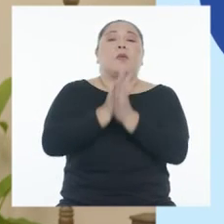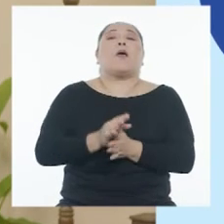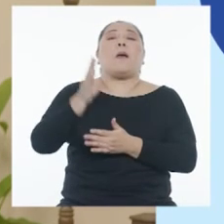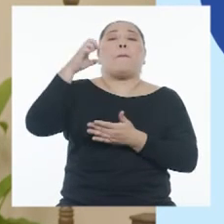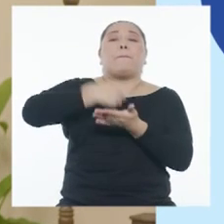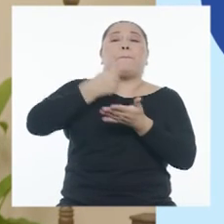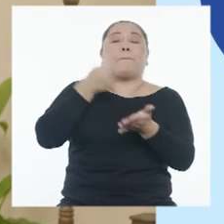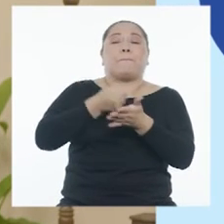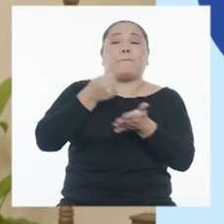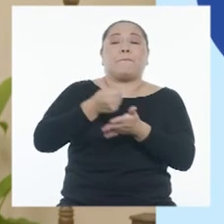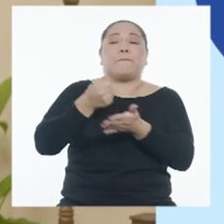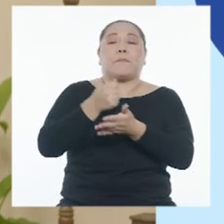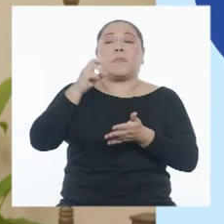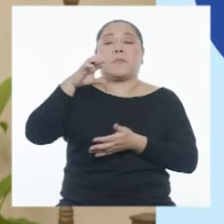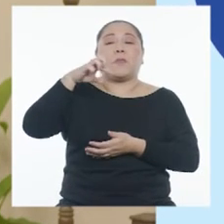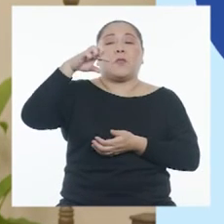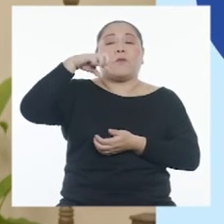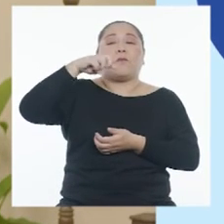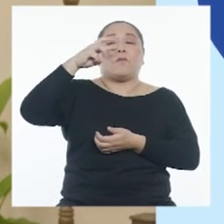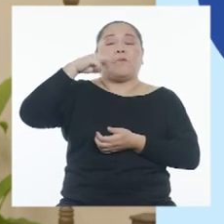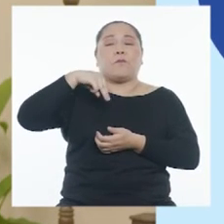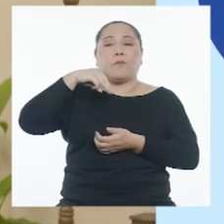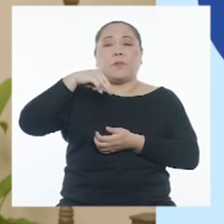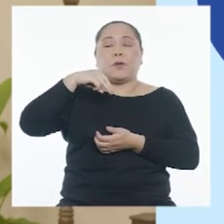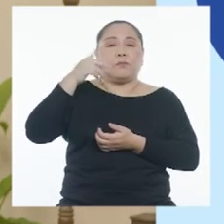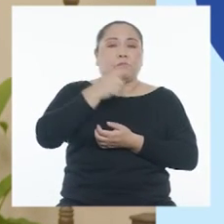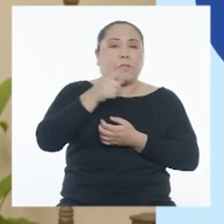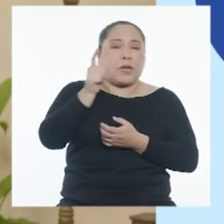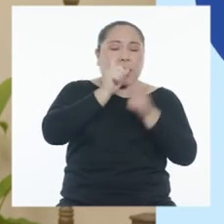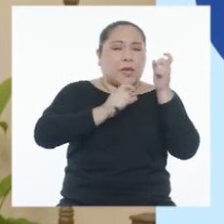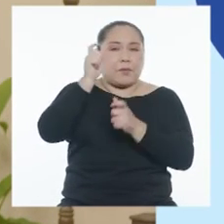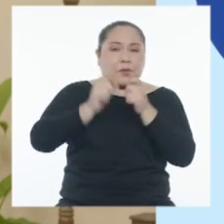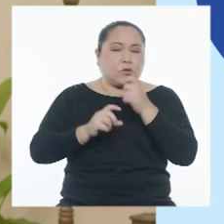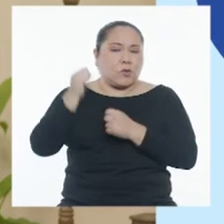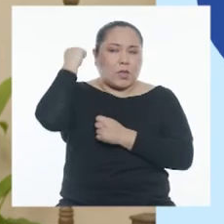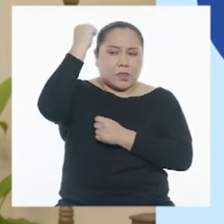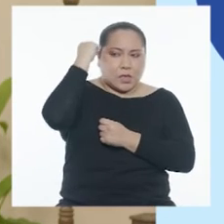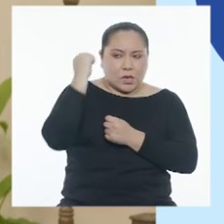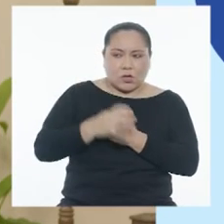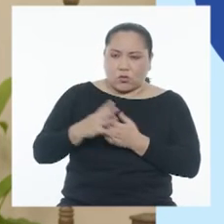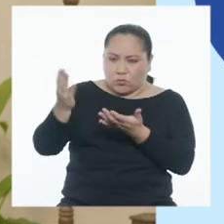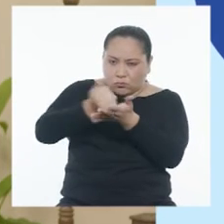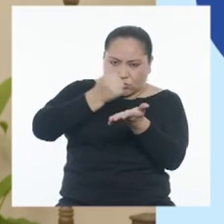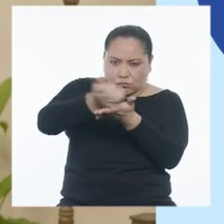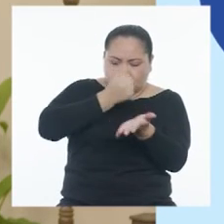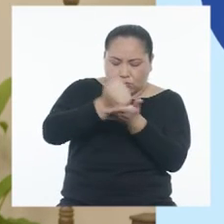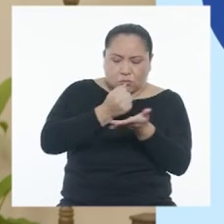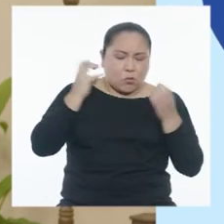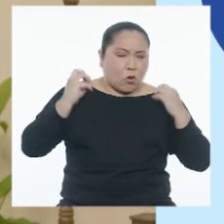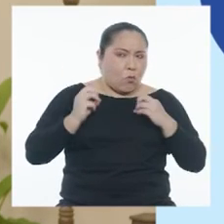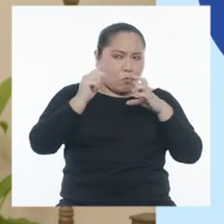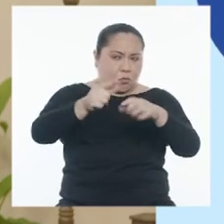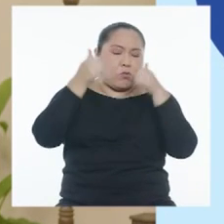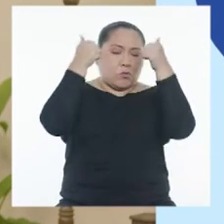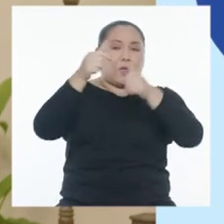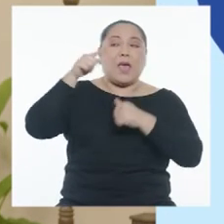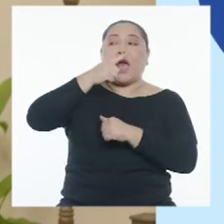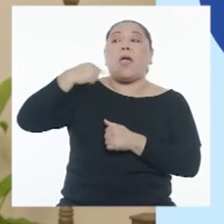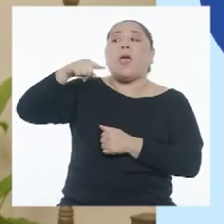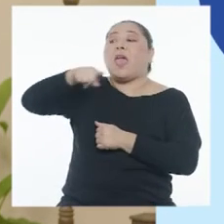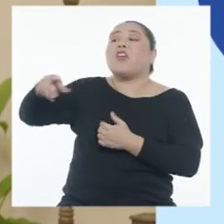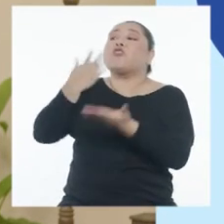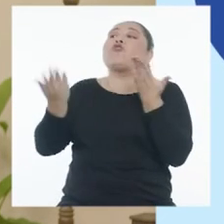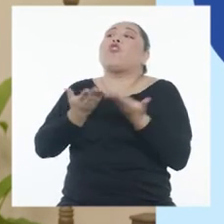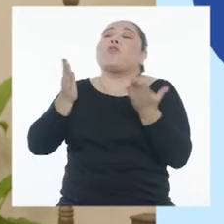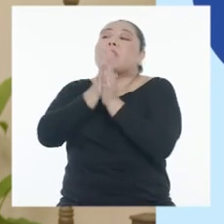65, para que las usuarias y los usuarios ejerzan su derecho a poder cobrar de manera oportuna en el lugar donde ellos